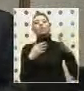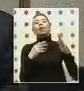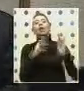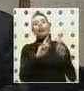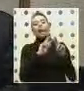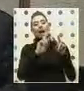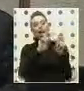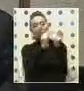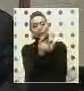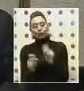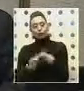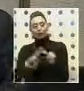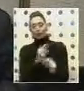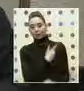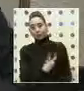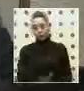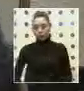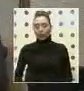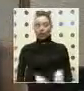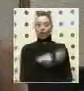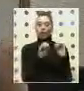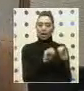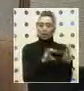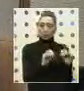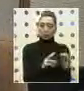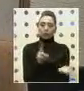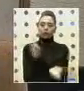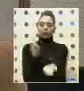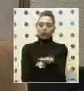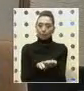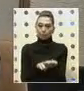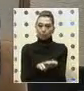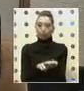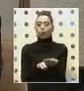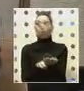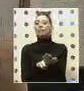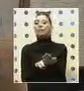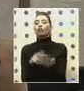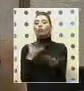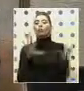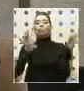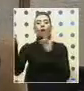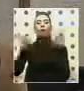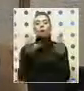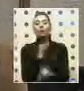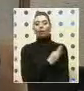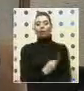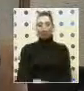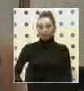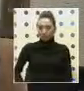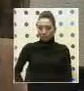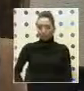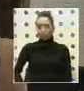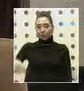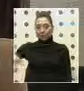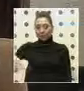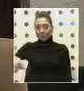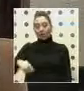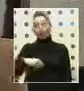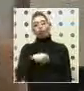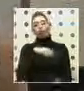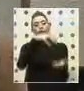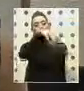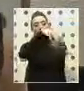este gobierno, en la educación, en los tributos, en el sistema de elección parlamentaria, las regiones, después de muchos